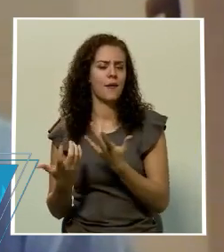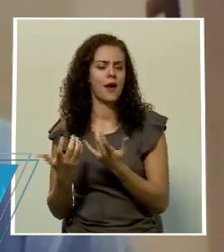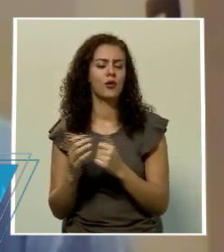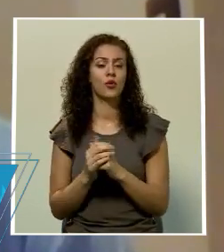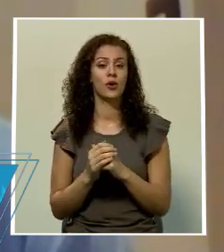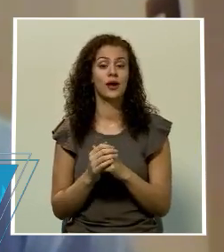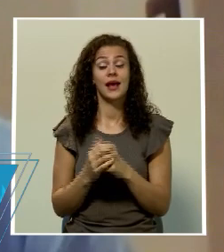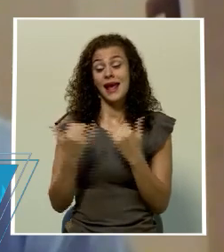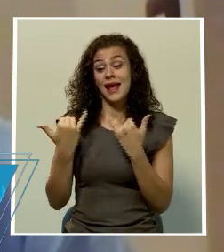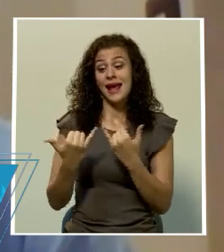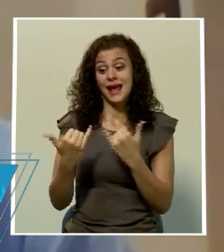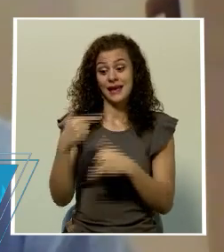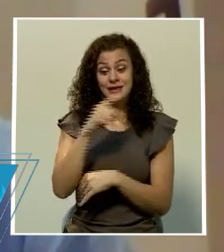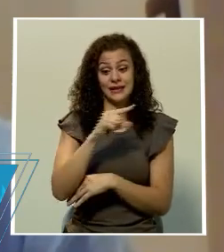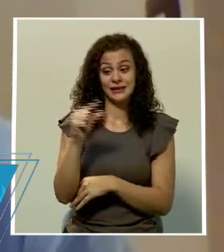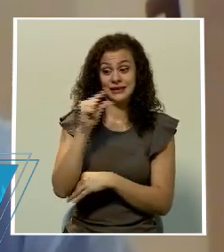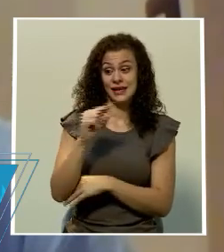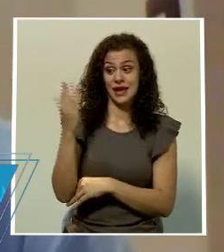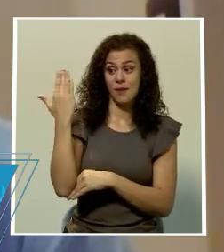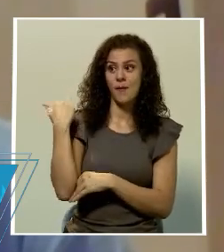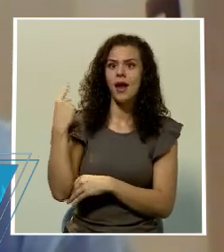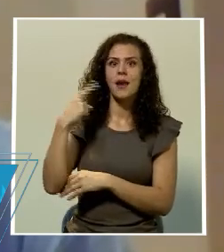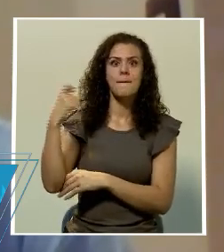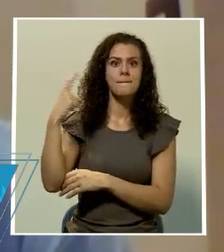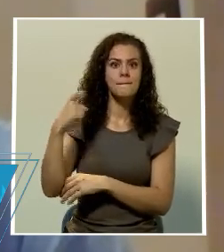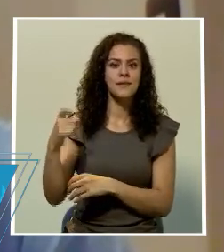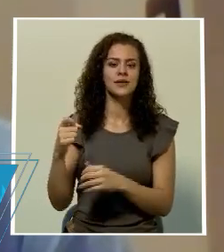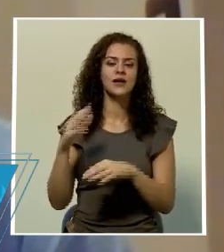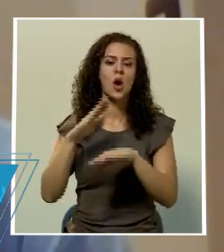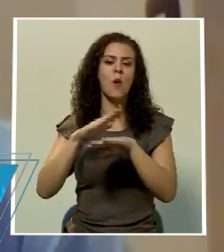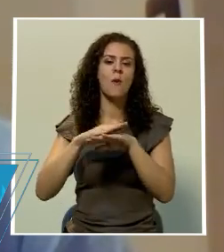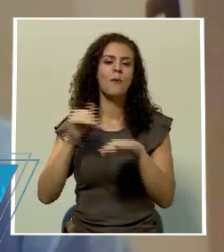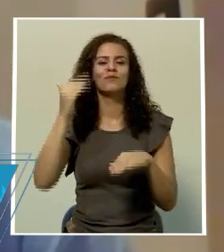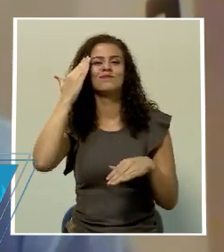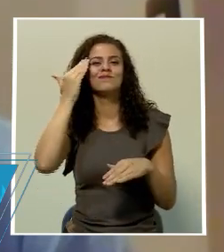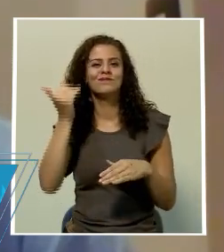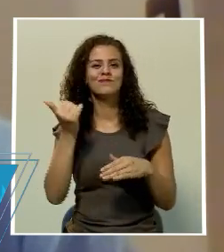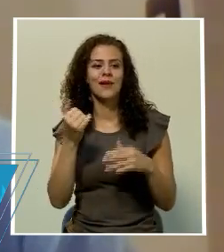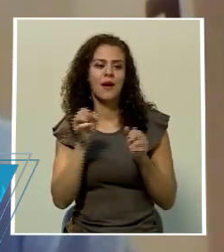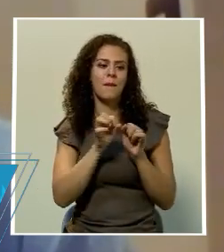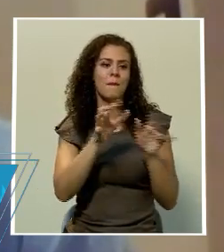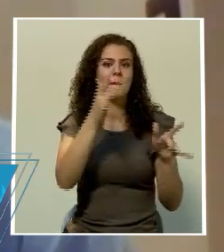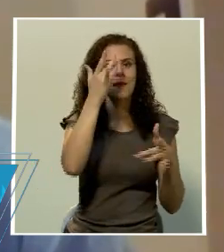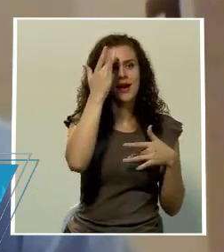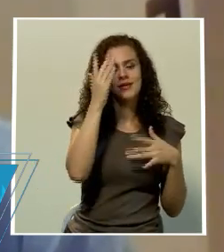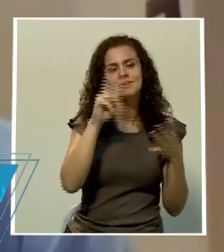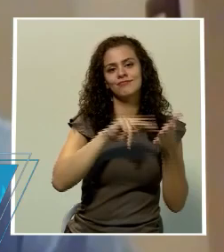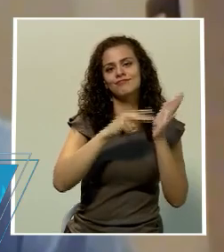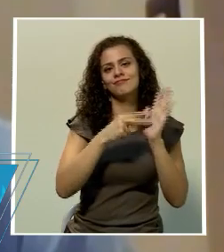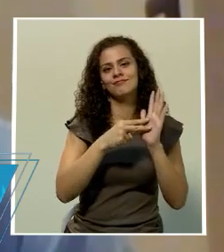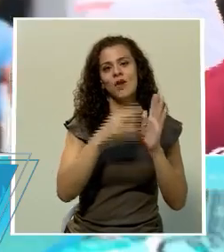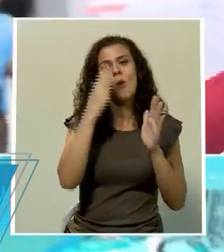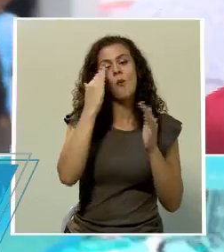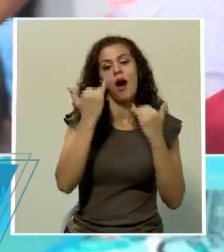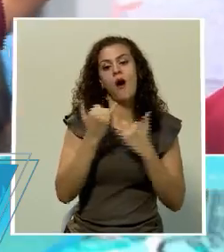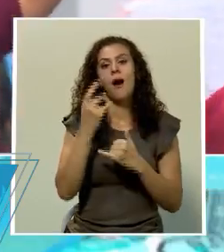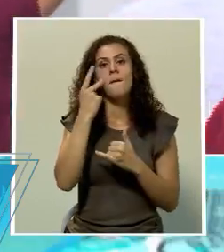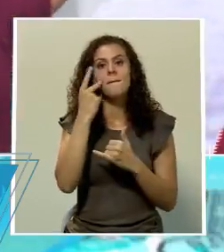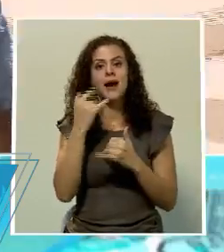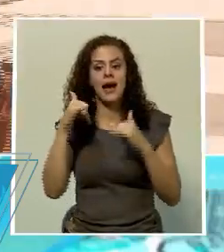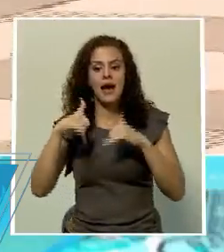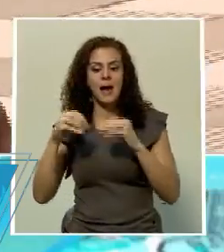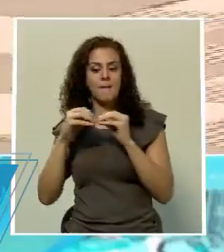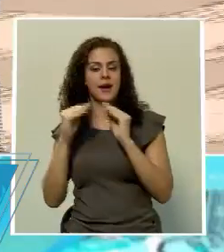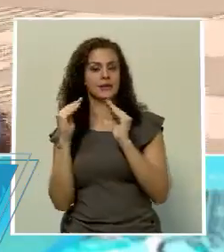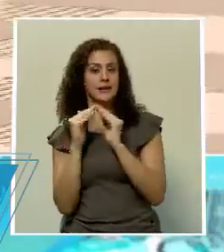quemaduras en estas semanas y meses debido a la pandemia, podríamos decir, debido a que los padres están